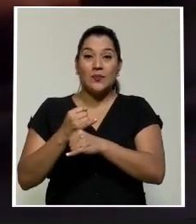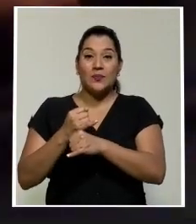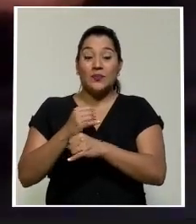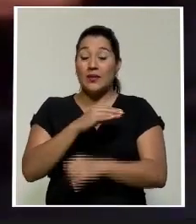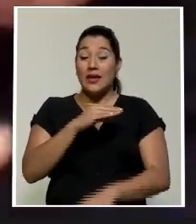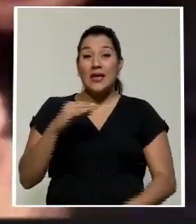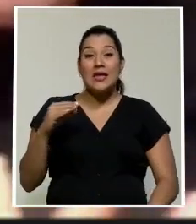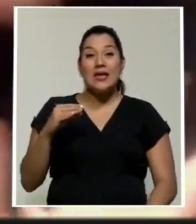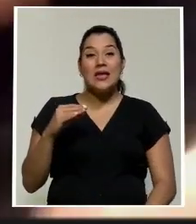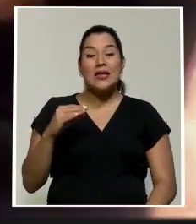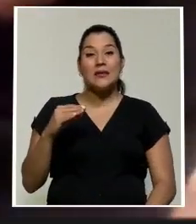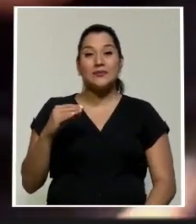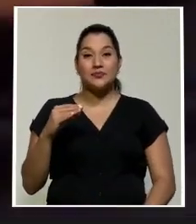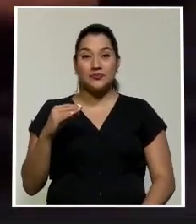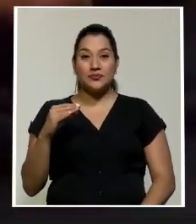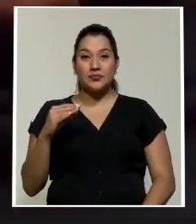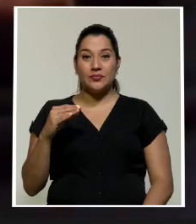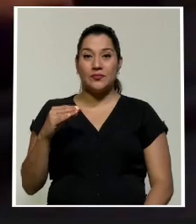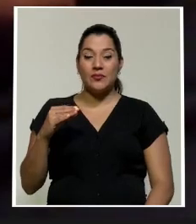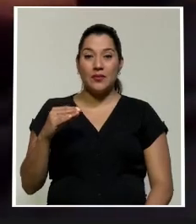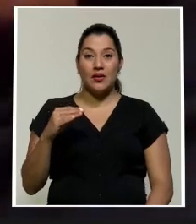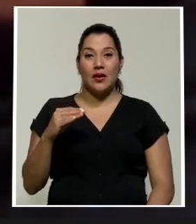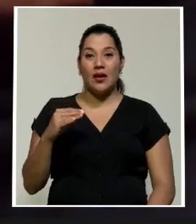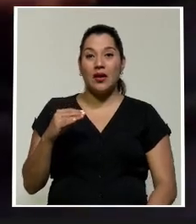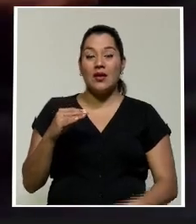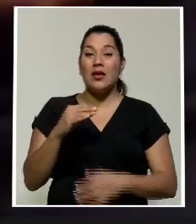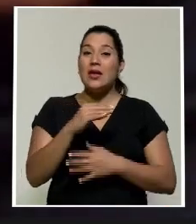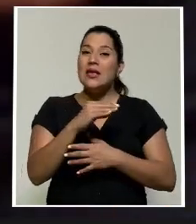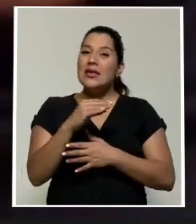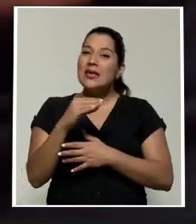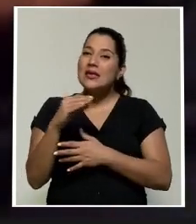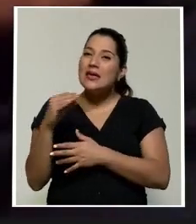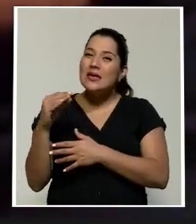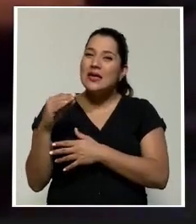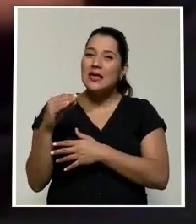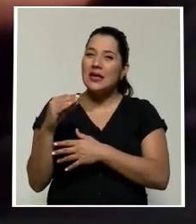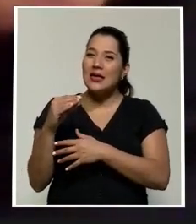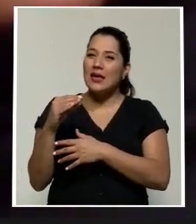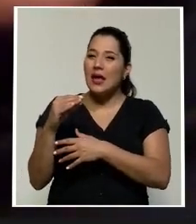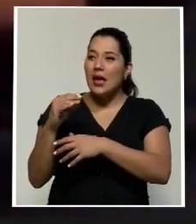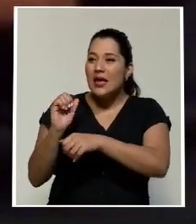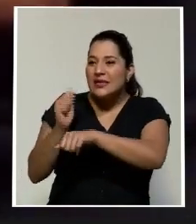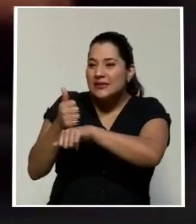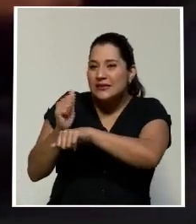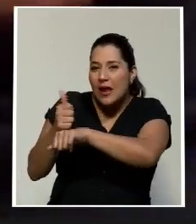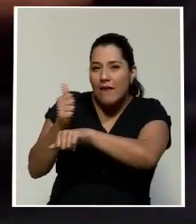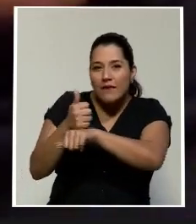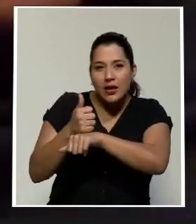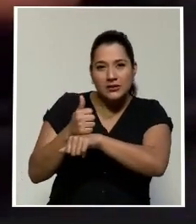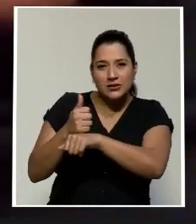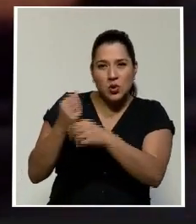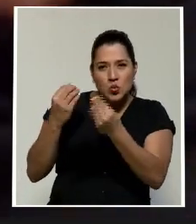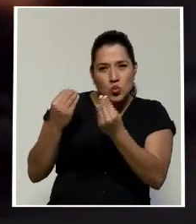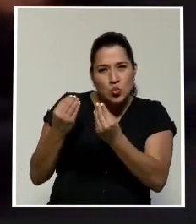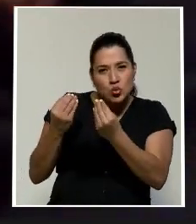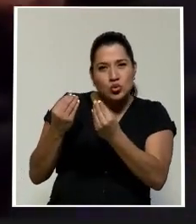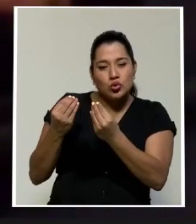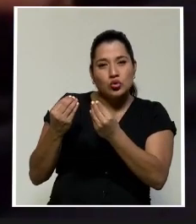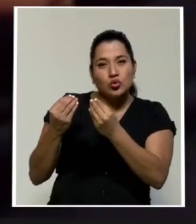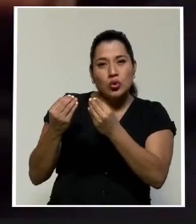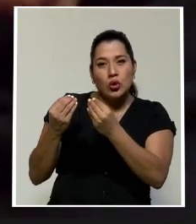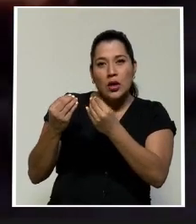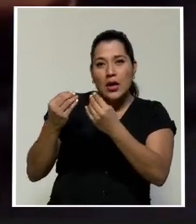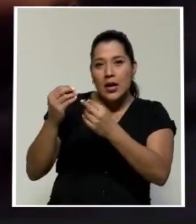ellos usan, como metido entre el corazón del sistema, estos espacios offshore, y lo han hecho precisamente porque ellos